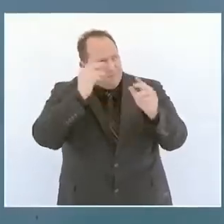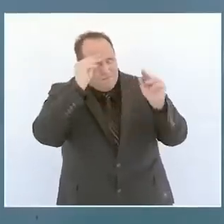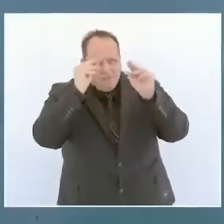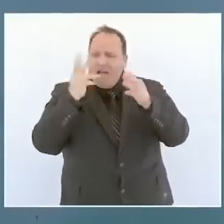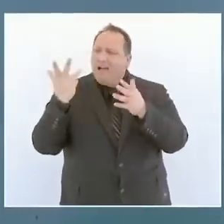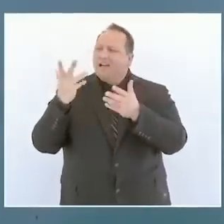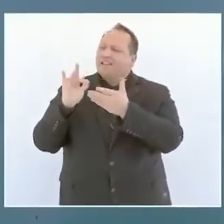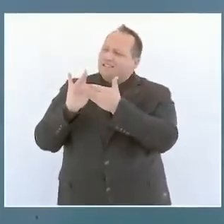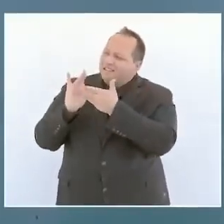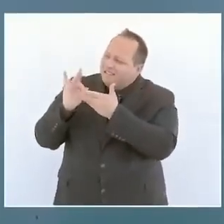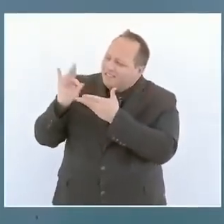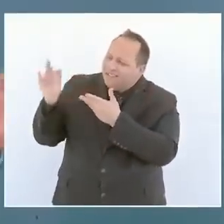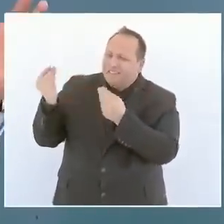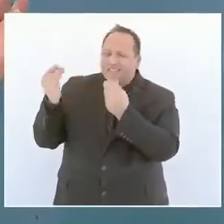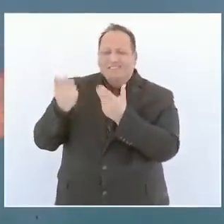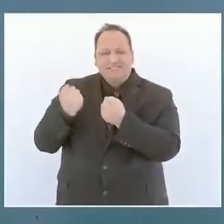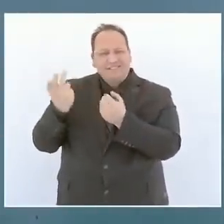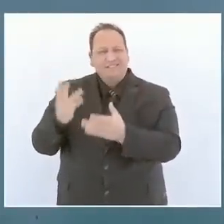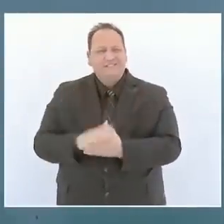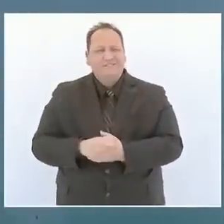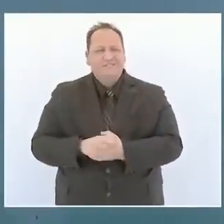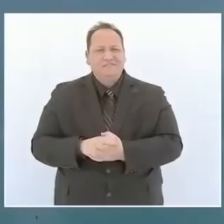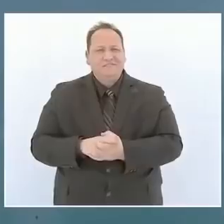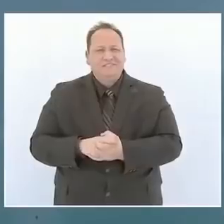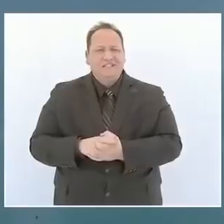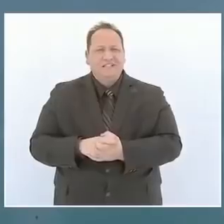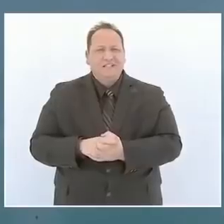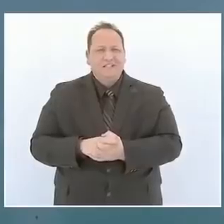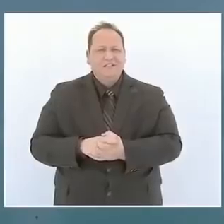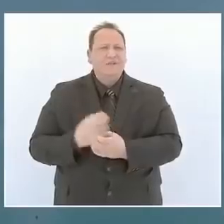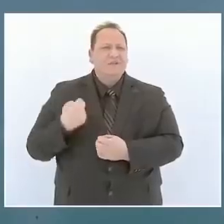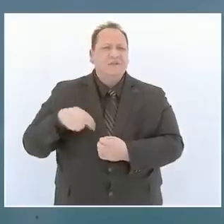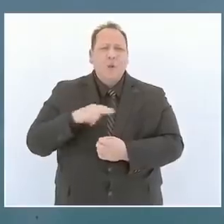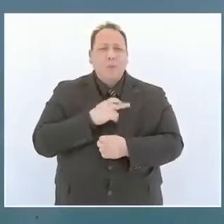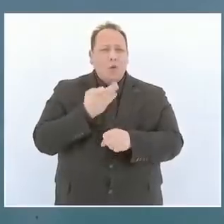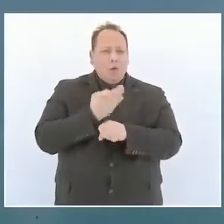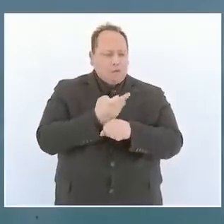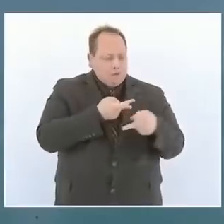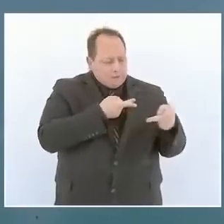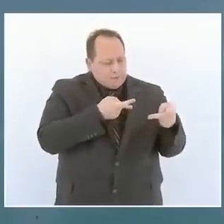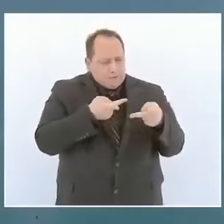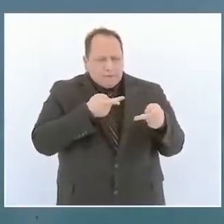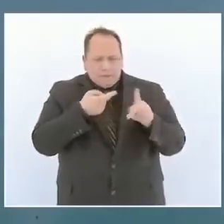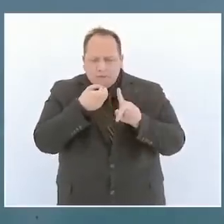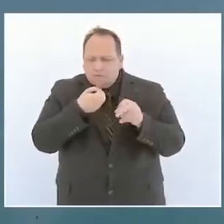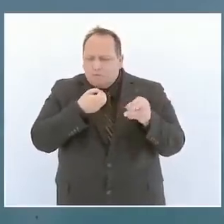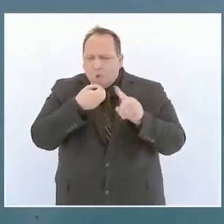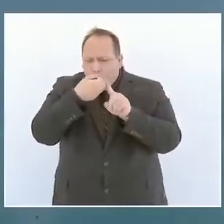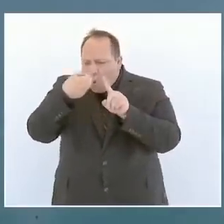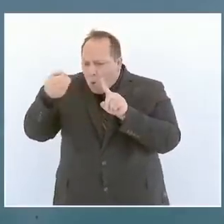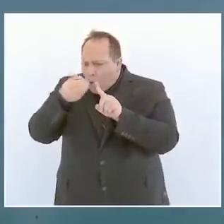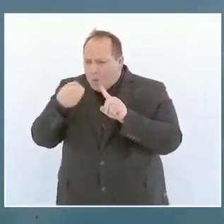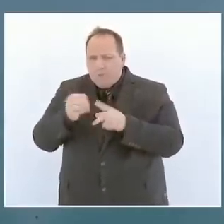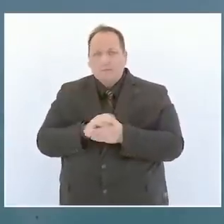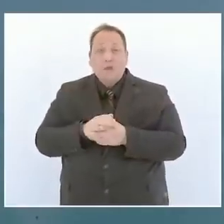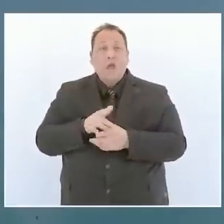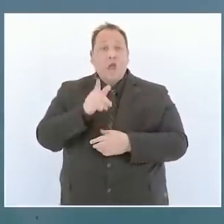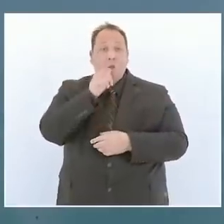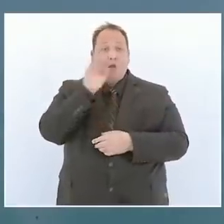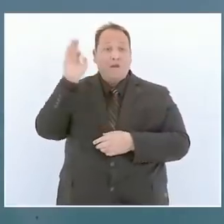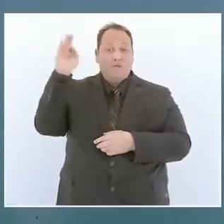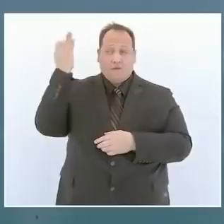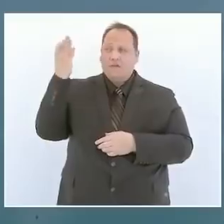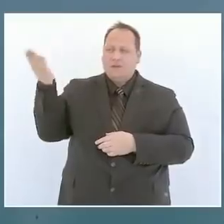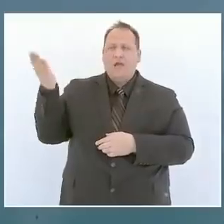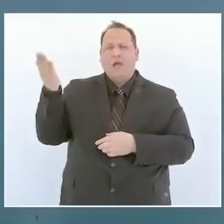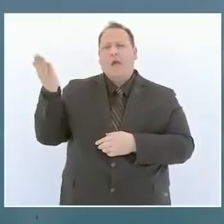mucho. Entonces, nos estamos organizando bien. La Policía Federal